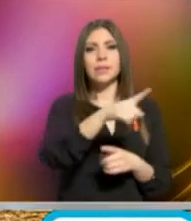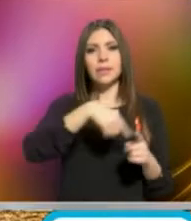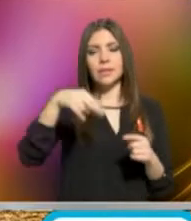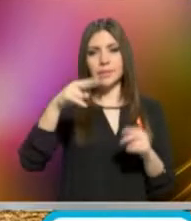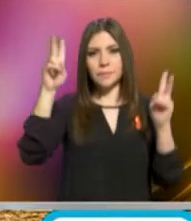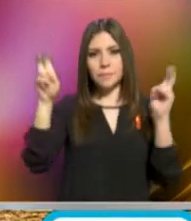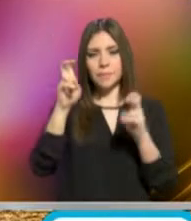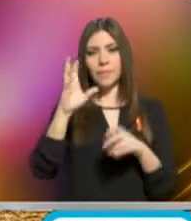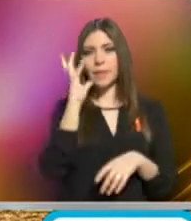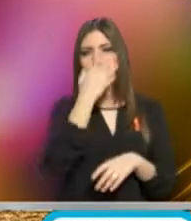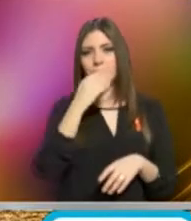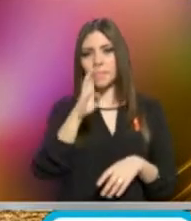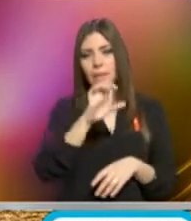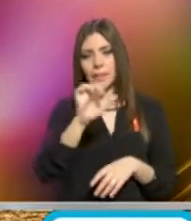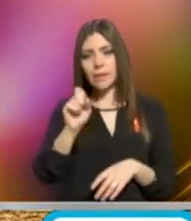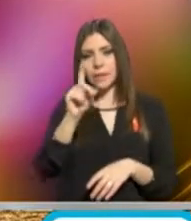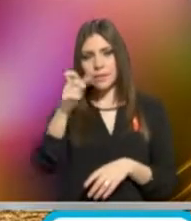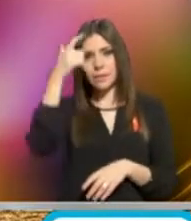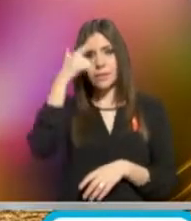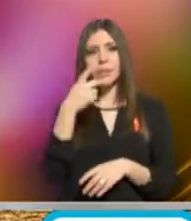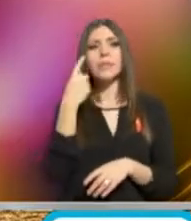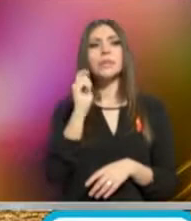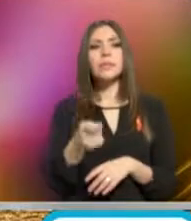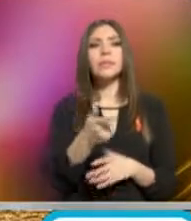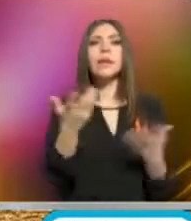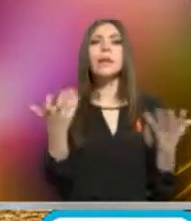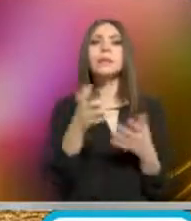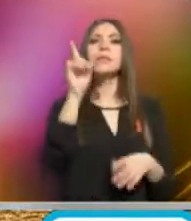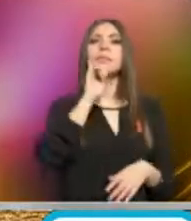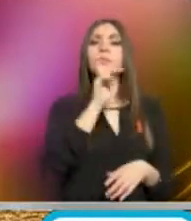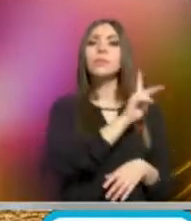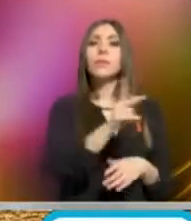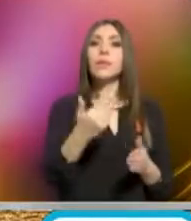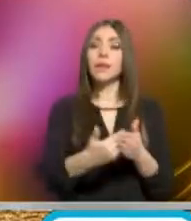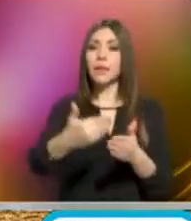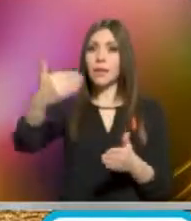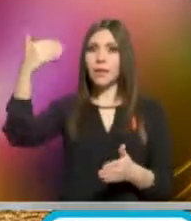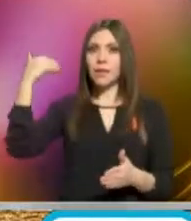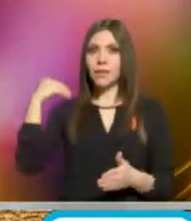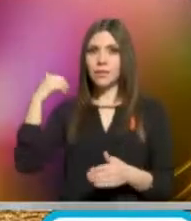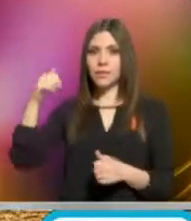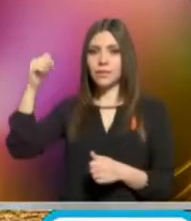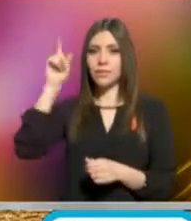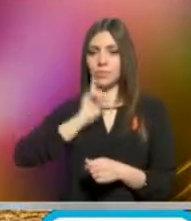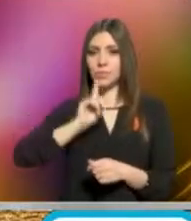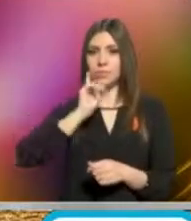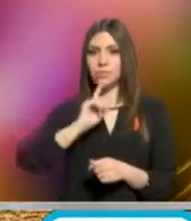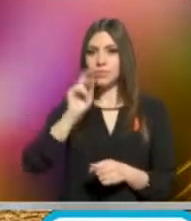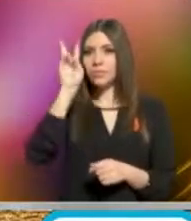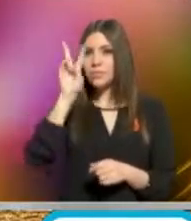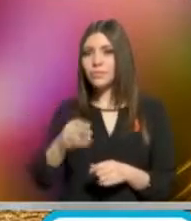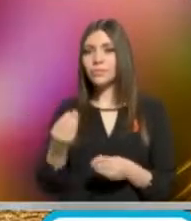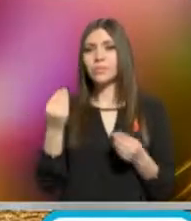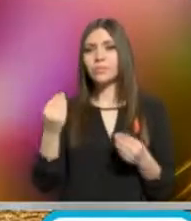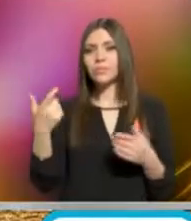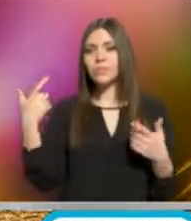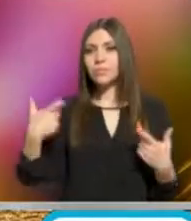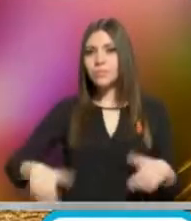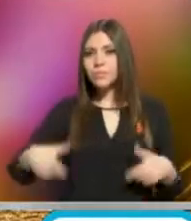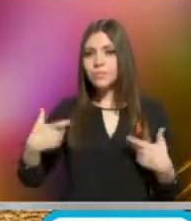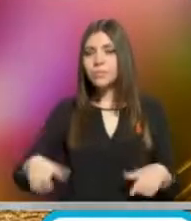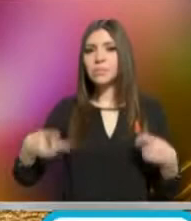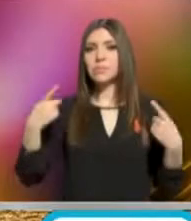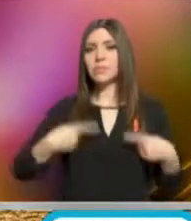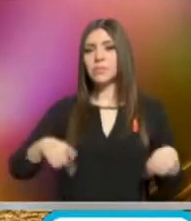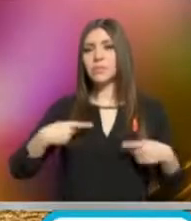es descubrir qué están haciendo estas mujeres que estuvieron literalmente en los cuernos de la luna, ¿no? Con mucho dinero, con roce, con